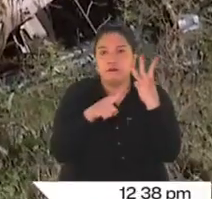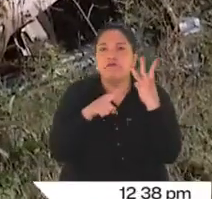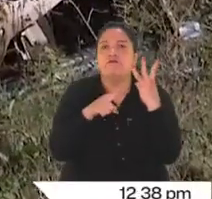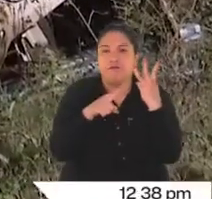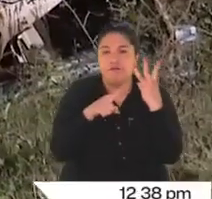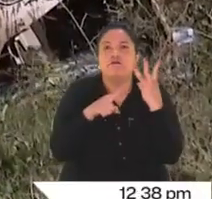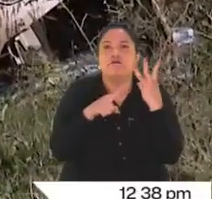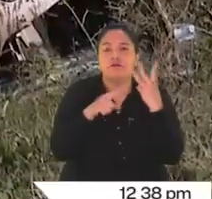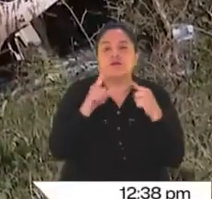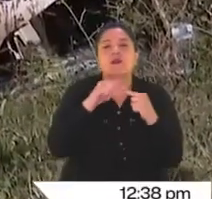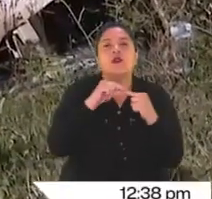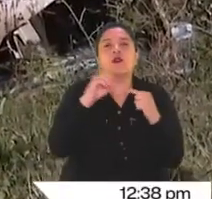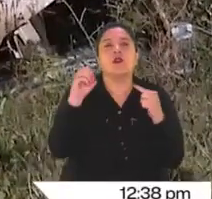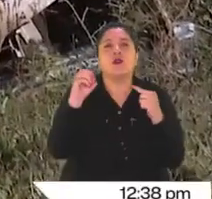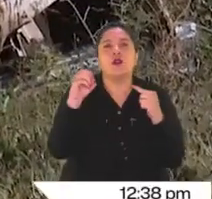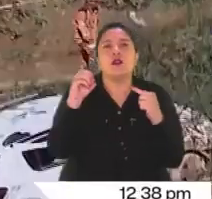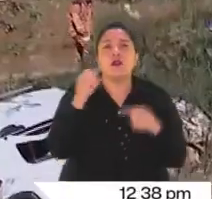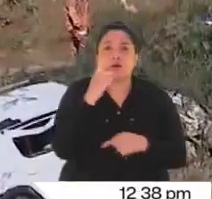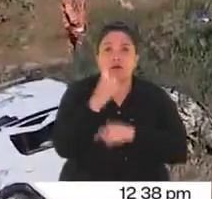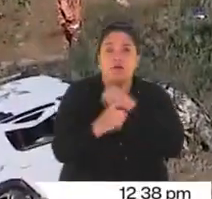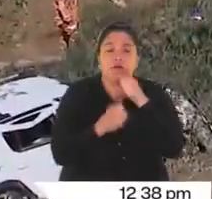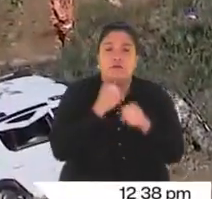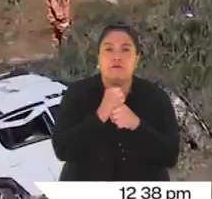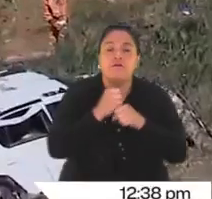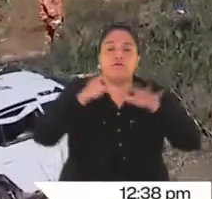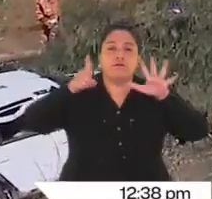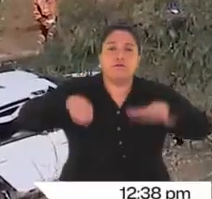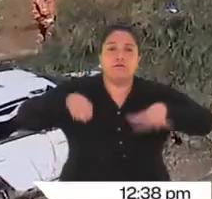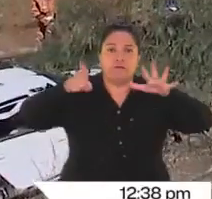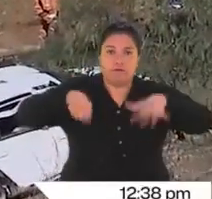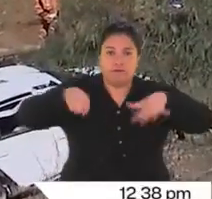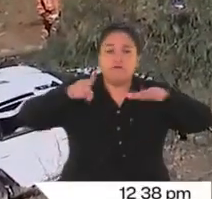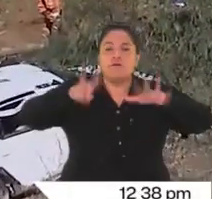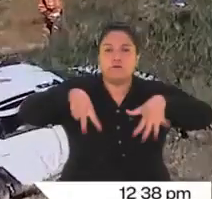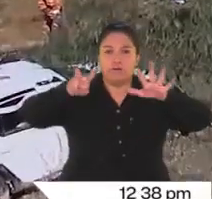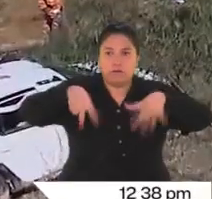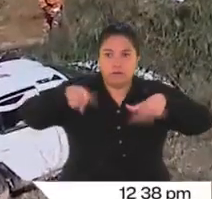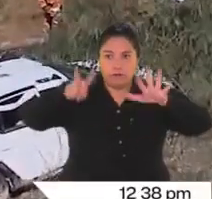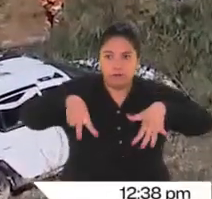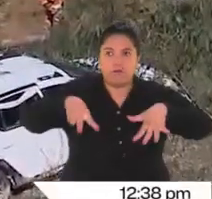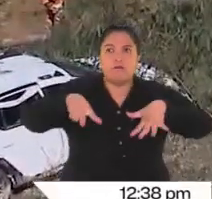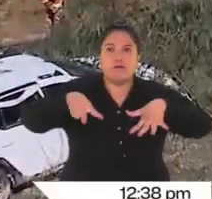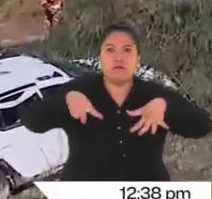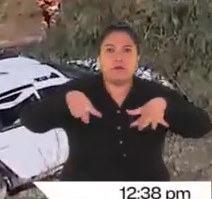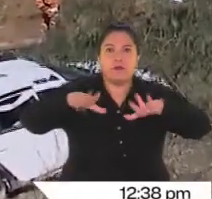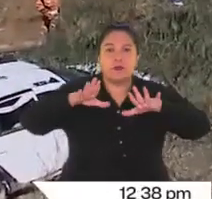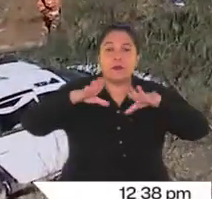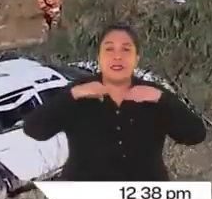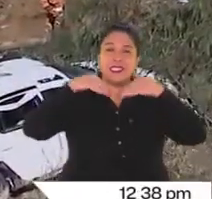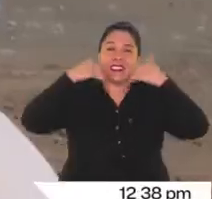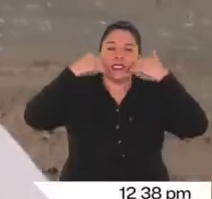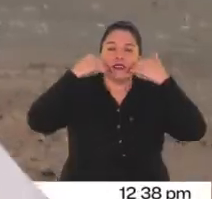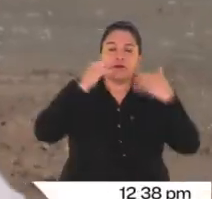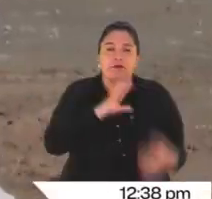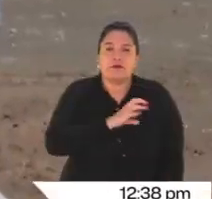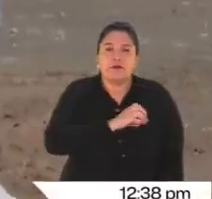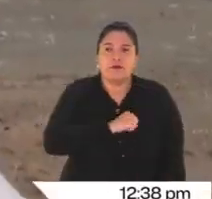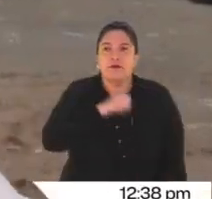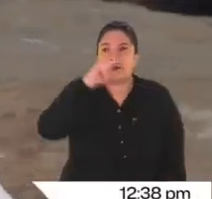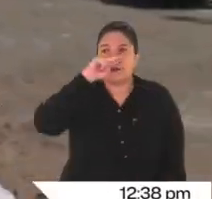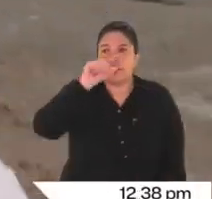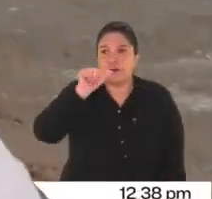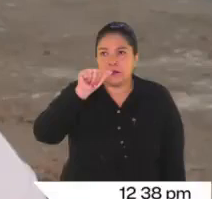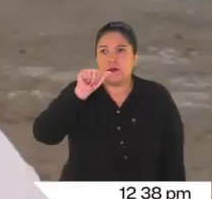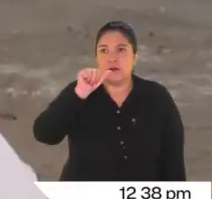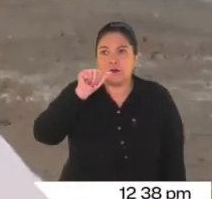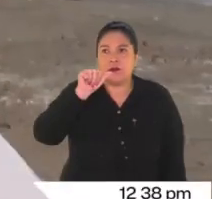mortales está su primo de tan solo 1 año y 7 meses, cuya risa ahora resuena en el silencio. Murió una niña de alrededor